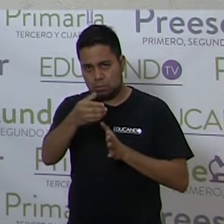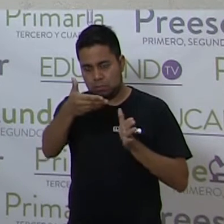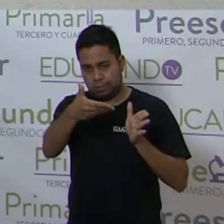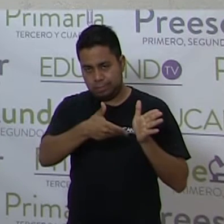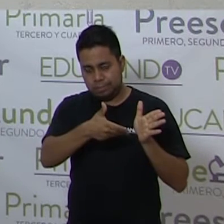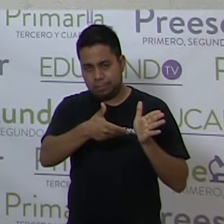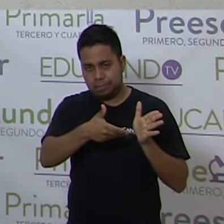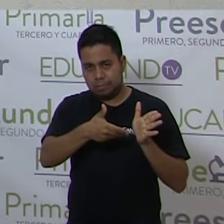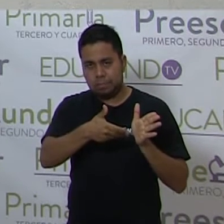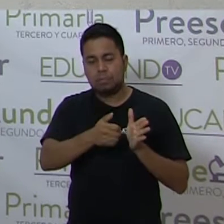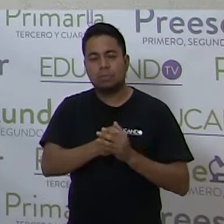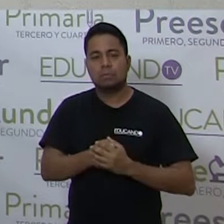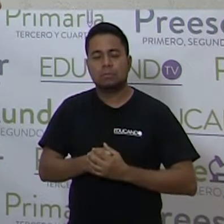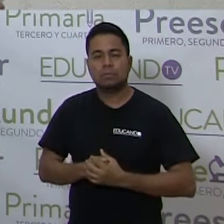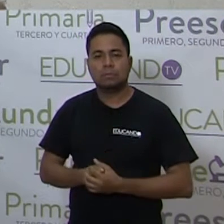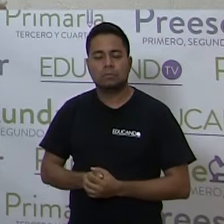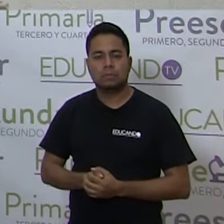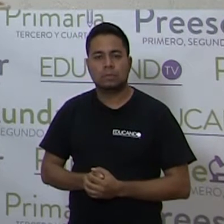de